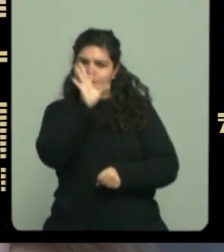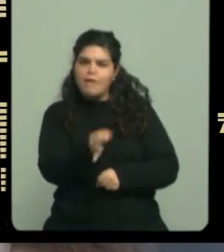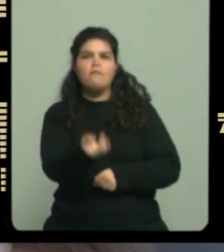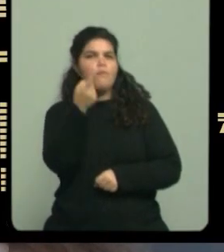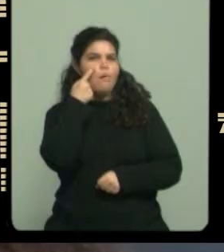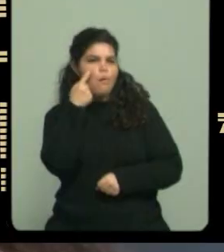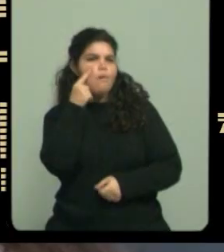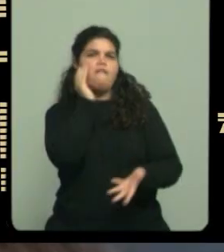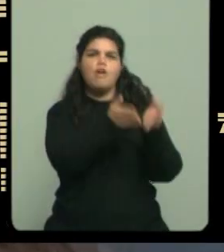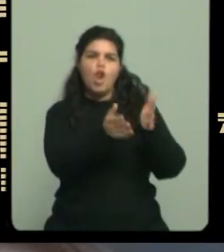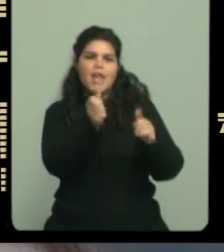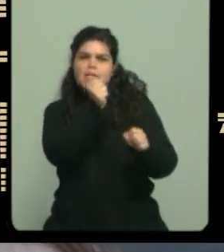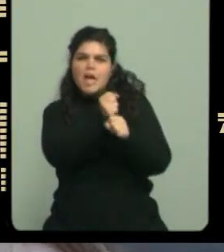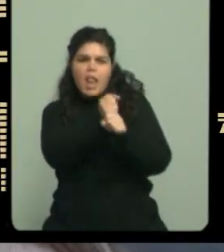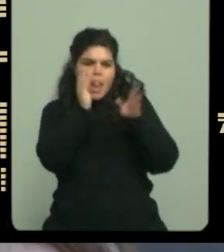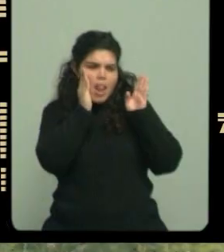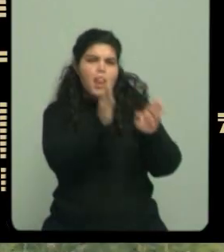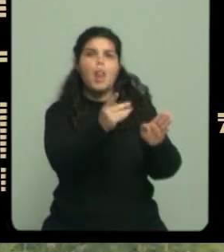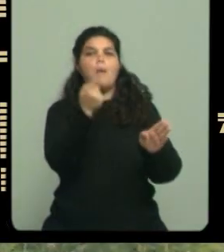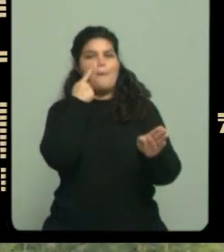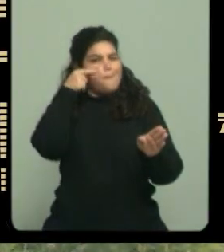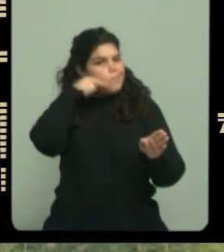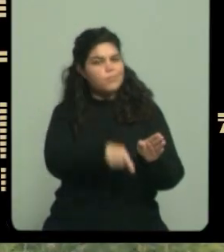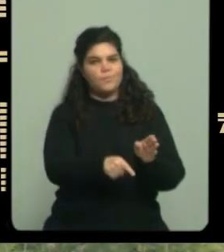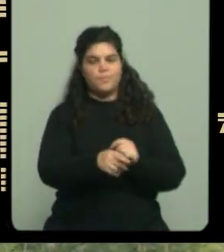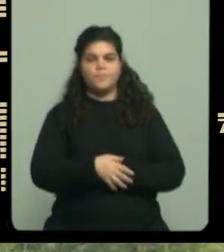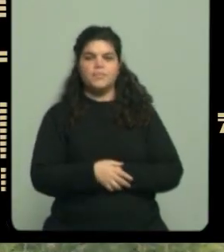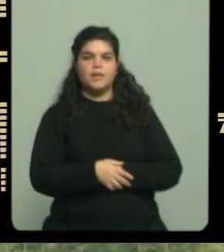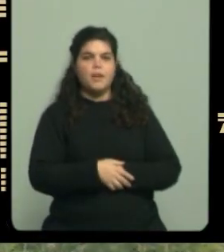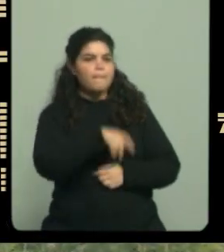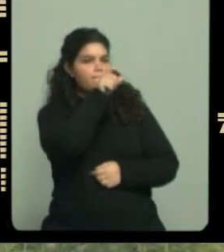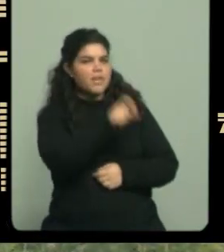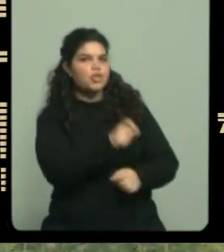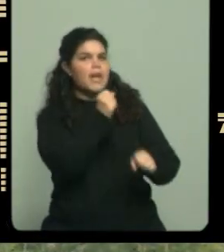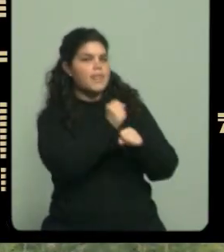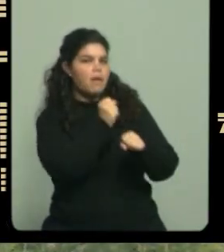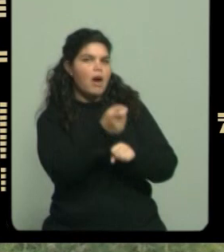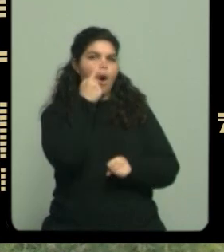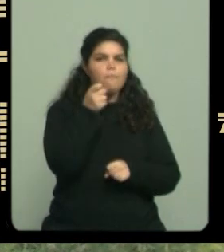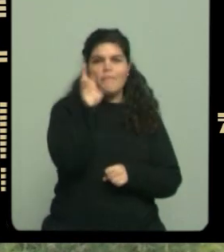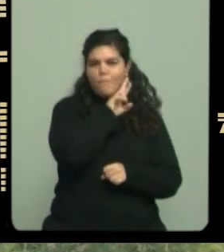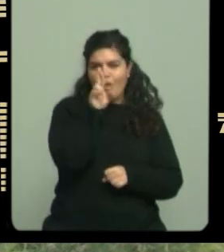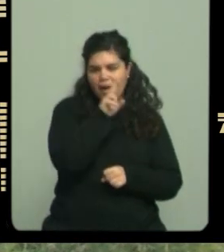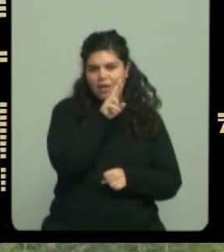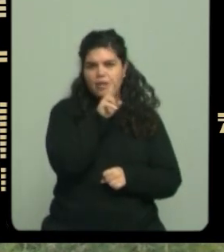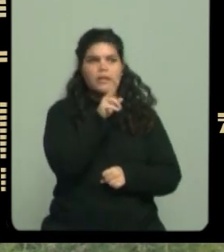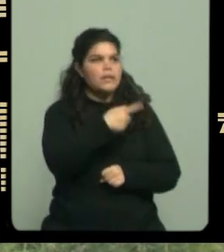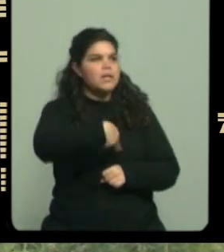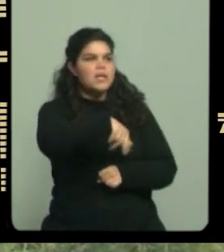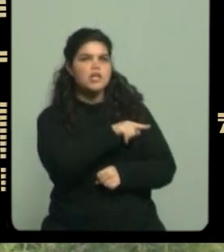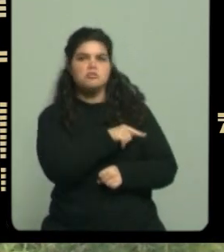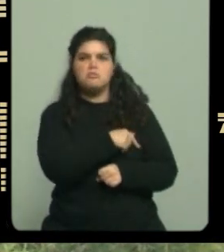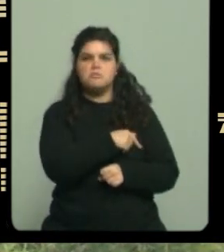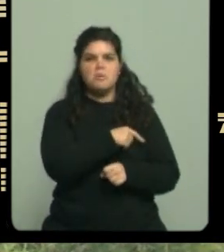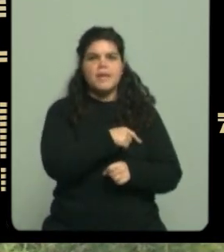por qué es importante tenerlo en agenda. Al trabajador, a la trabajadora le cuesta plantear esos temas, por ejemplo, en un ámbito